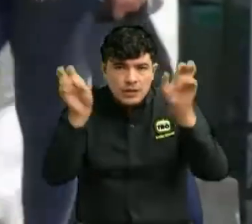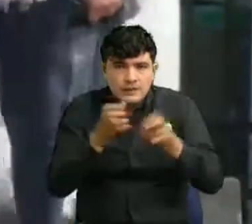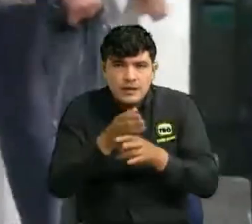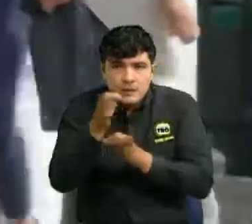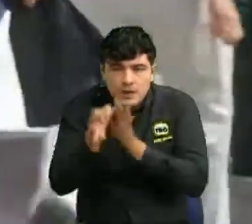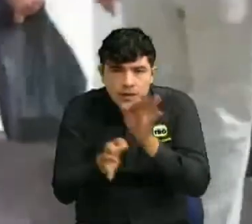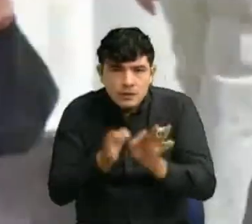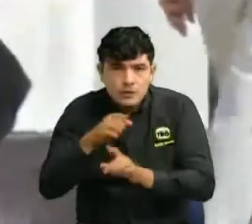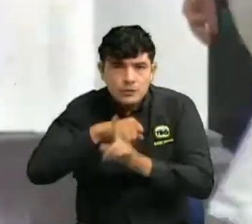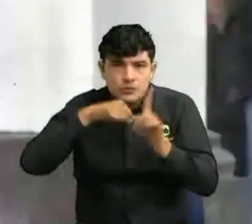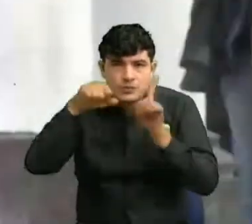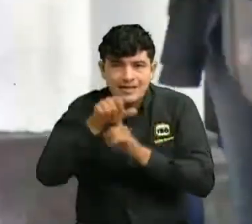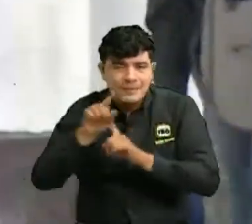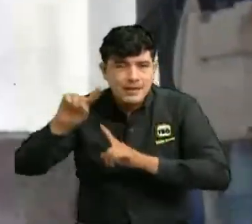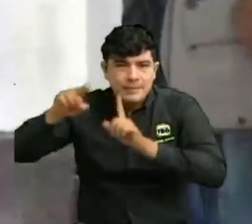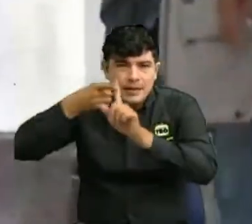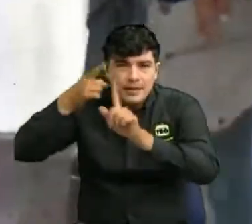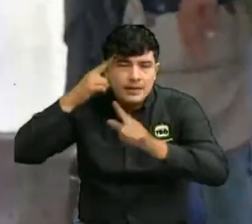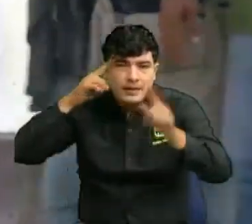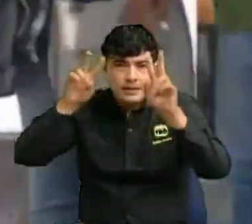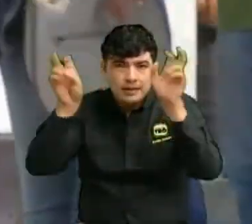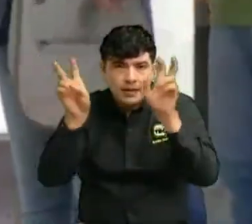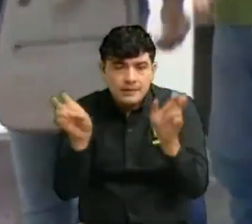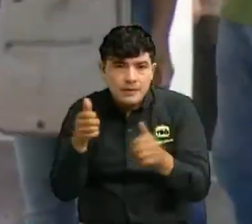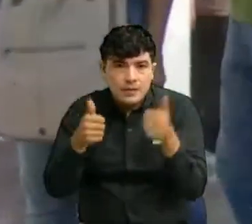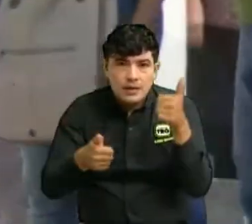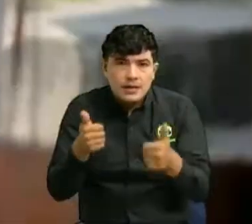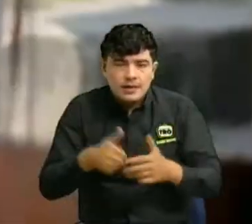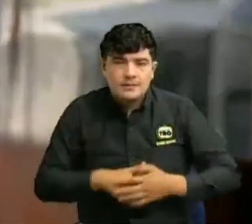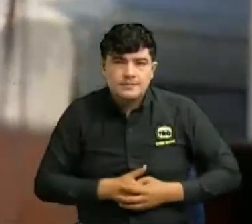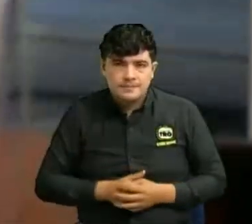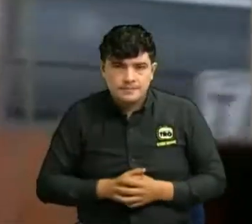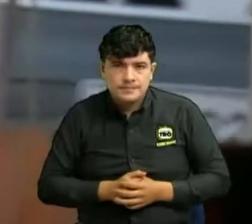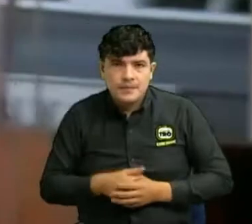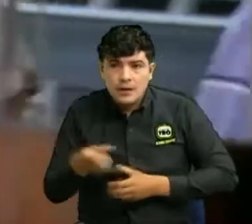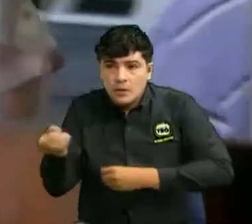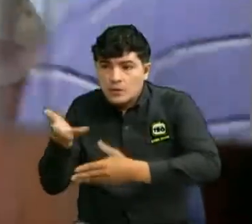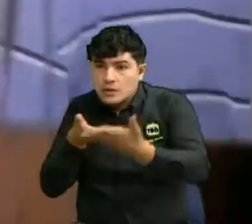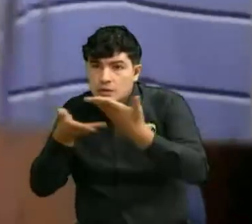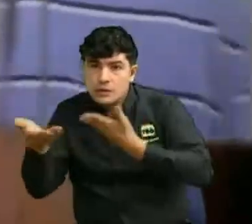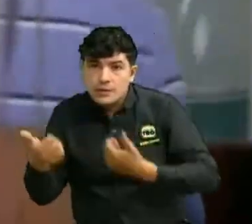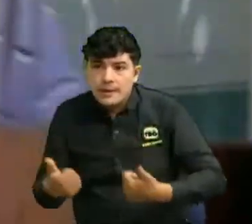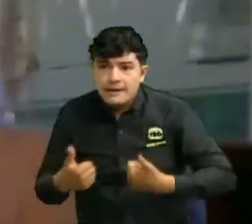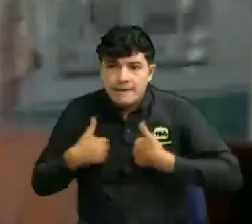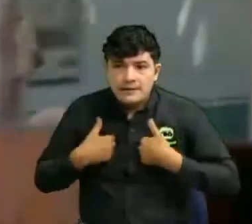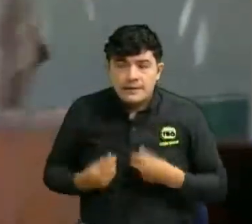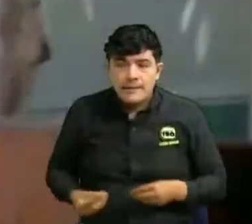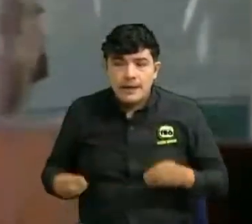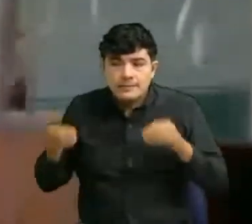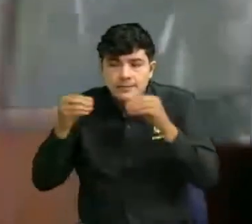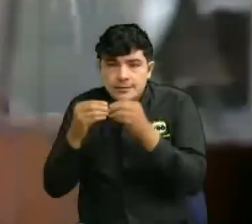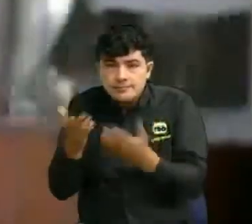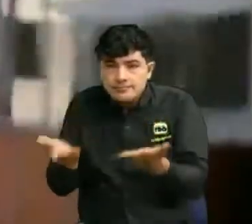un principio que es el principio de la condición más beneficiosa. Y en algunos